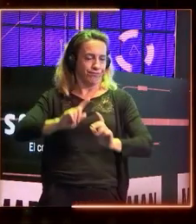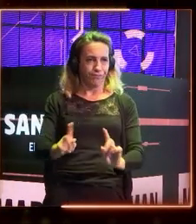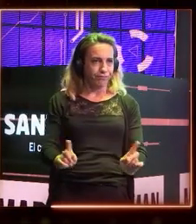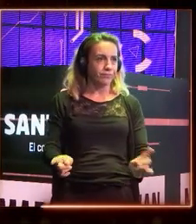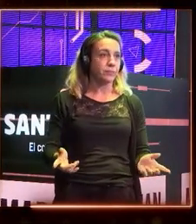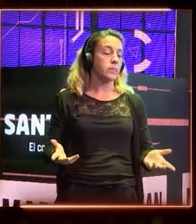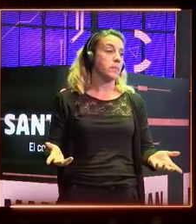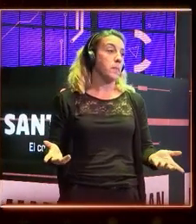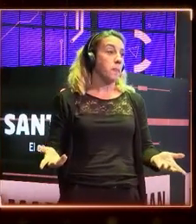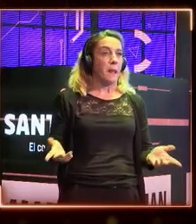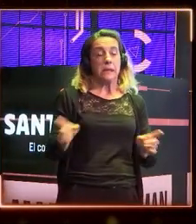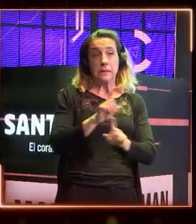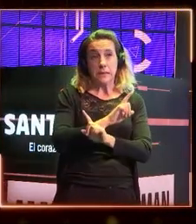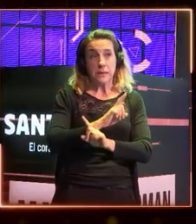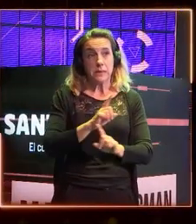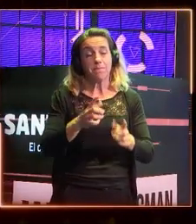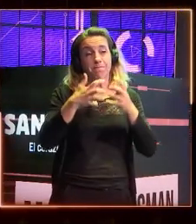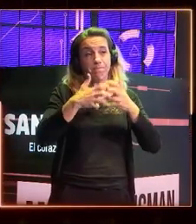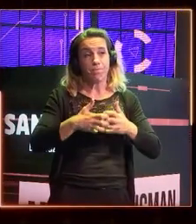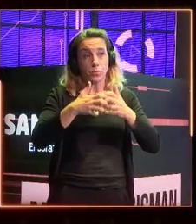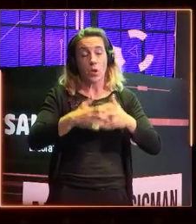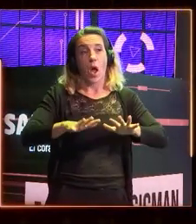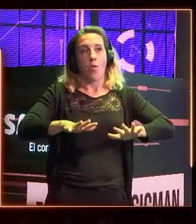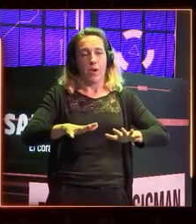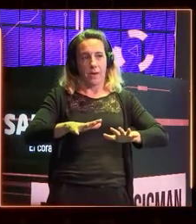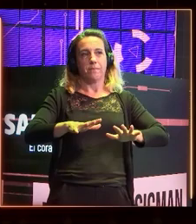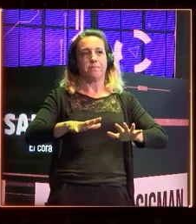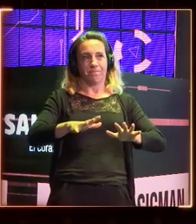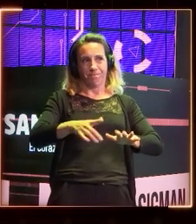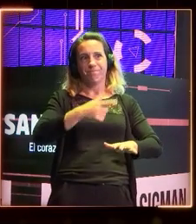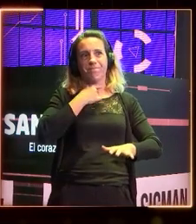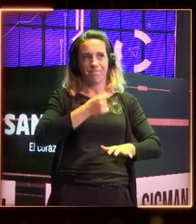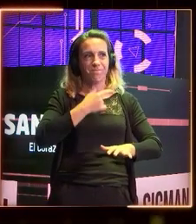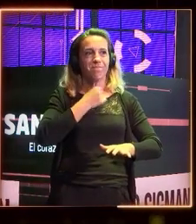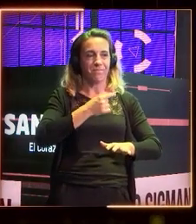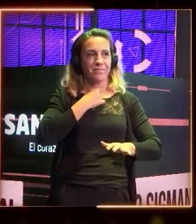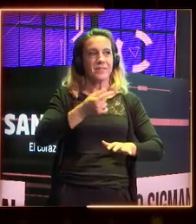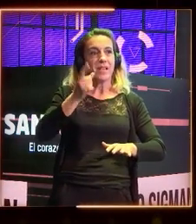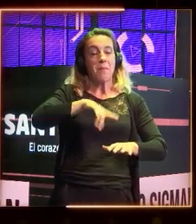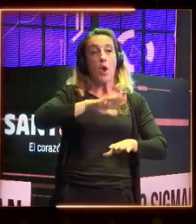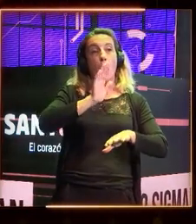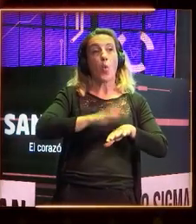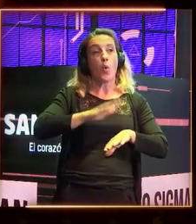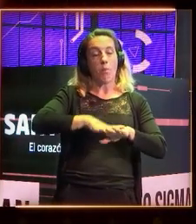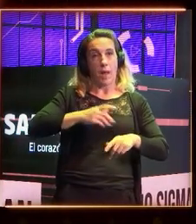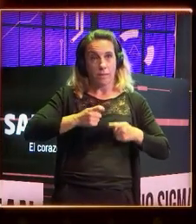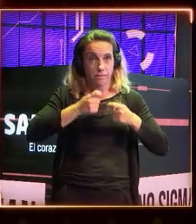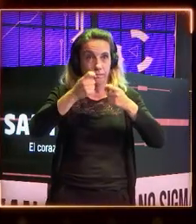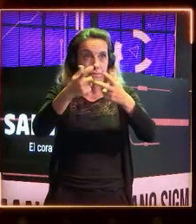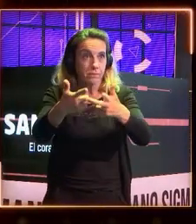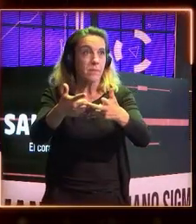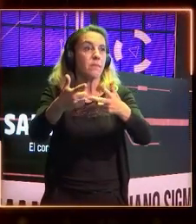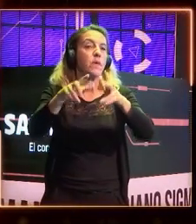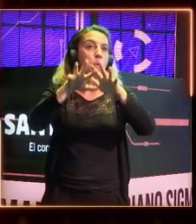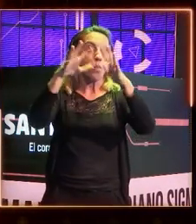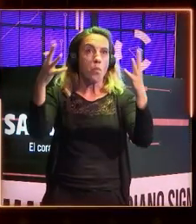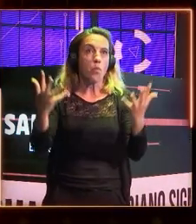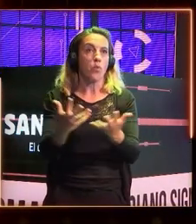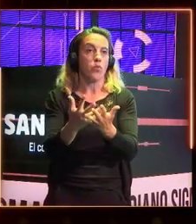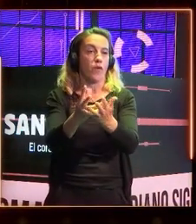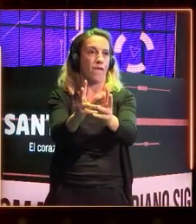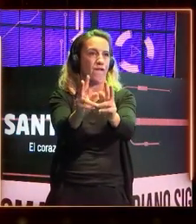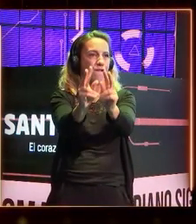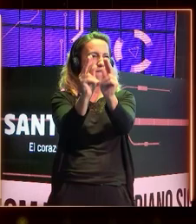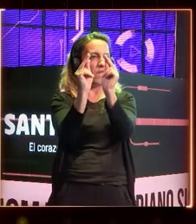tampoco funciona Aunque es muy tentador externalizar la culpa y decir que el mundo se va a acabar por los